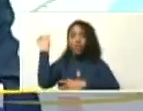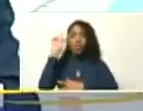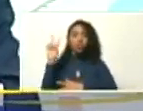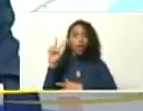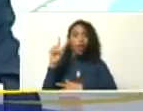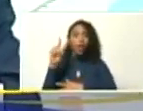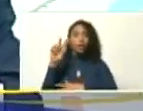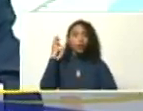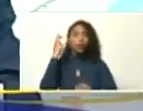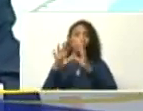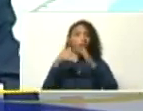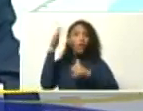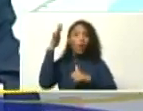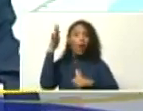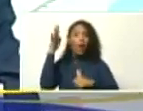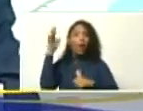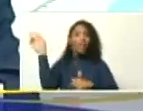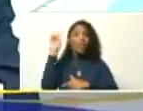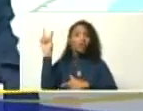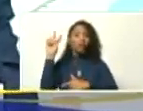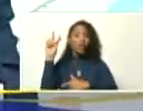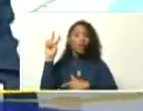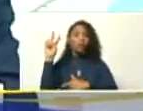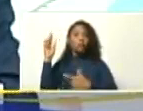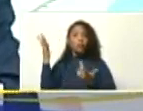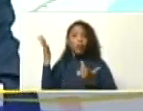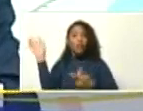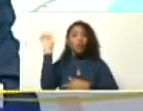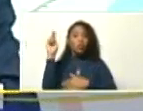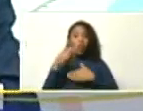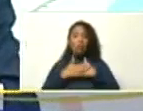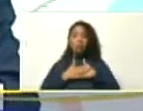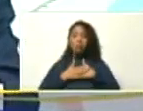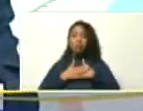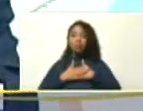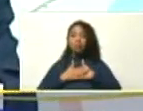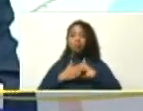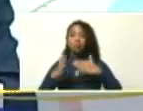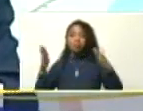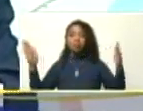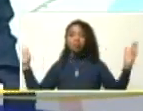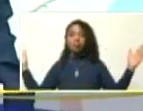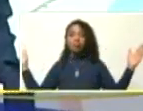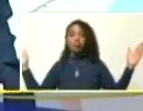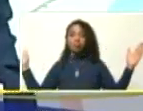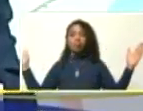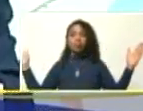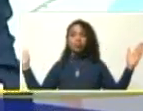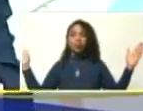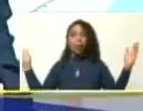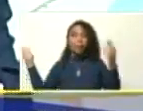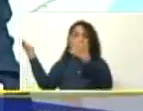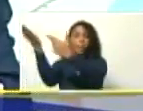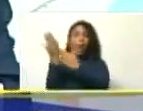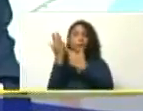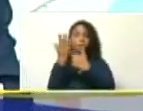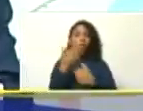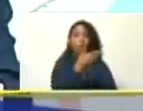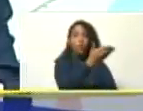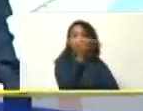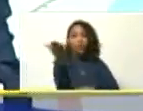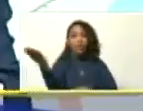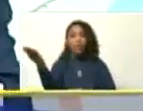exterior, les digo, Venezuela está abierta de par en par para recibirlos a